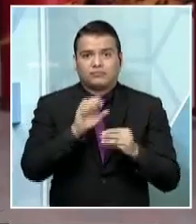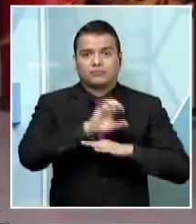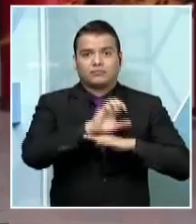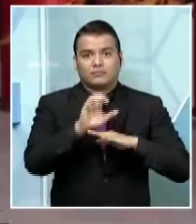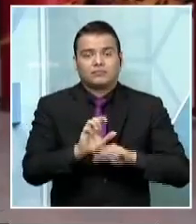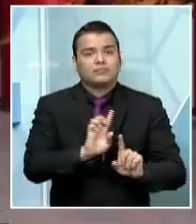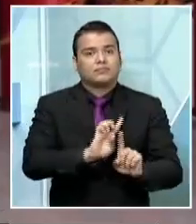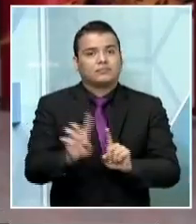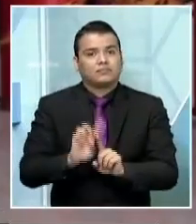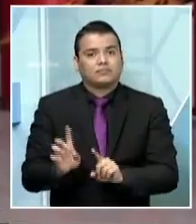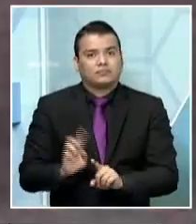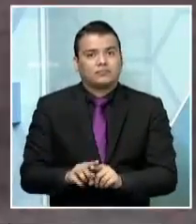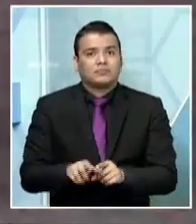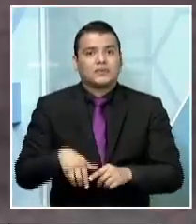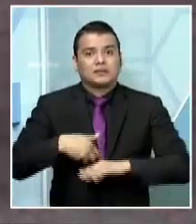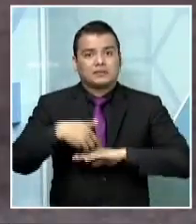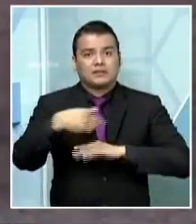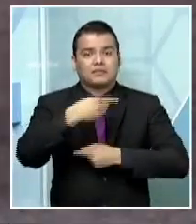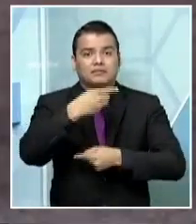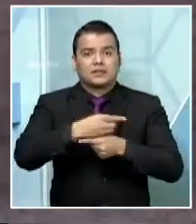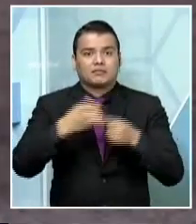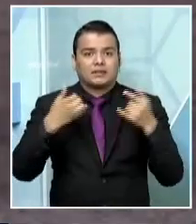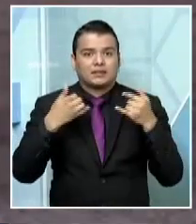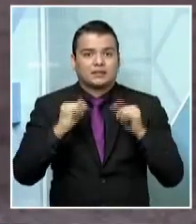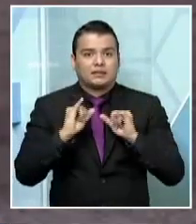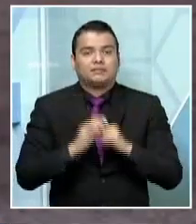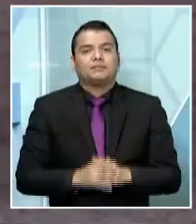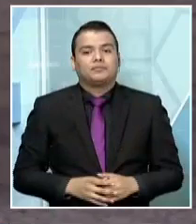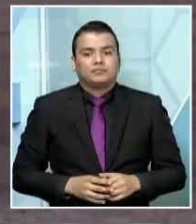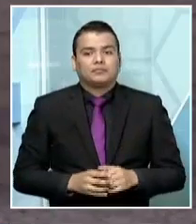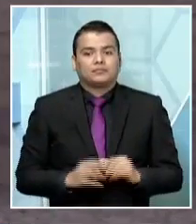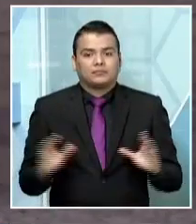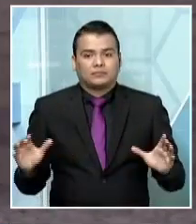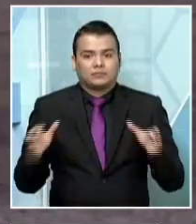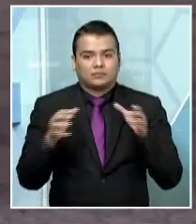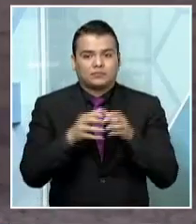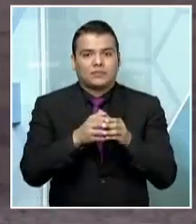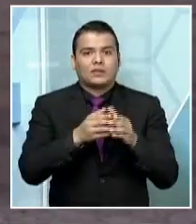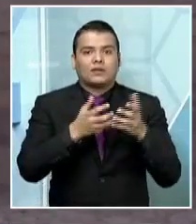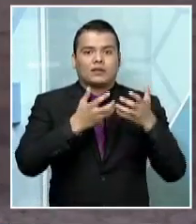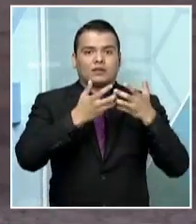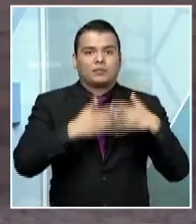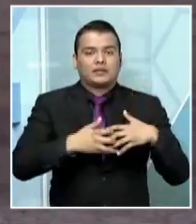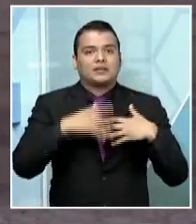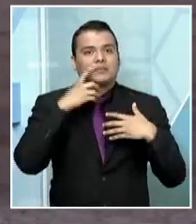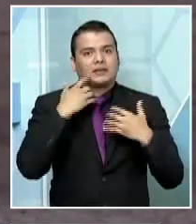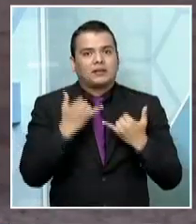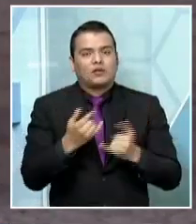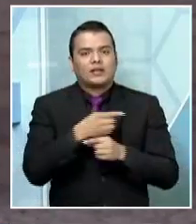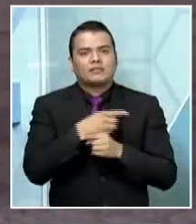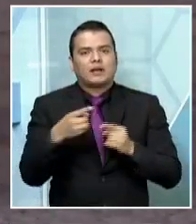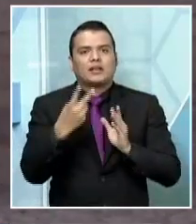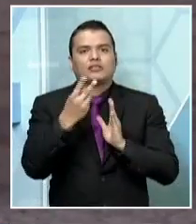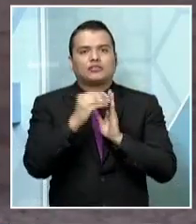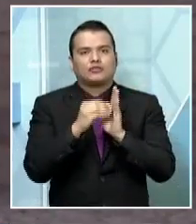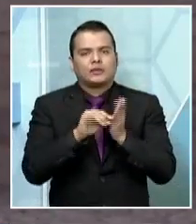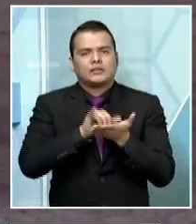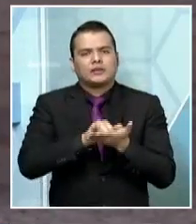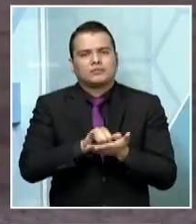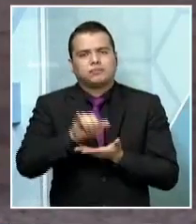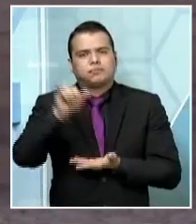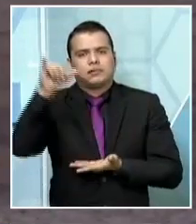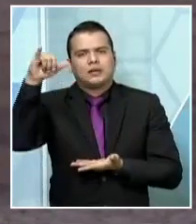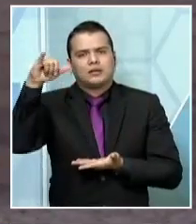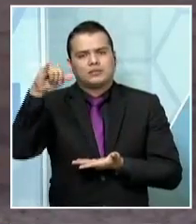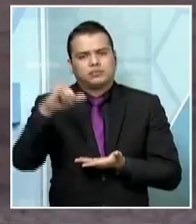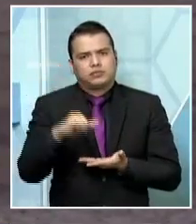entidades correspondientes. Los directivos de esta aerolínea por ahora han implementado los vuelos dos veces a la semana en el distrito de Buenaventura